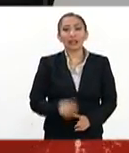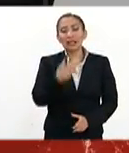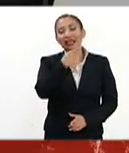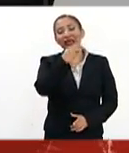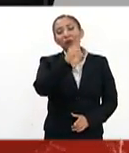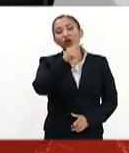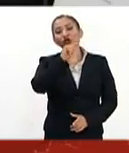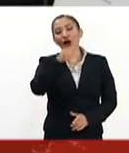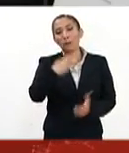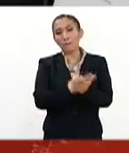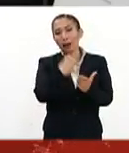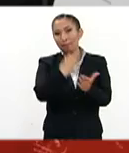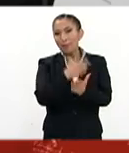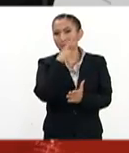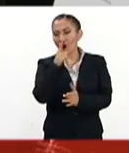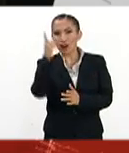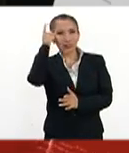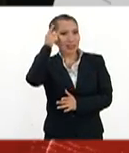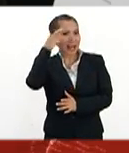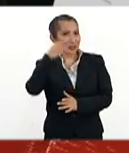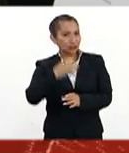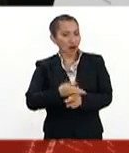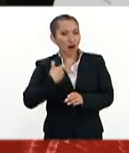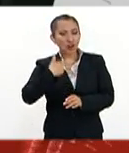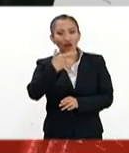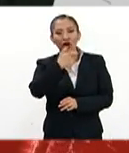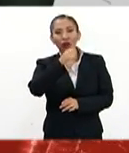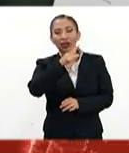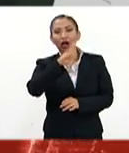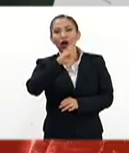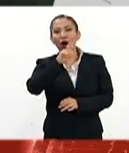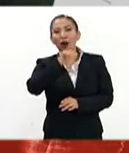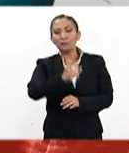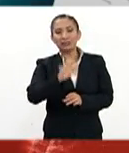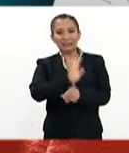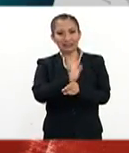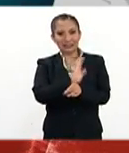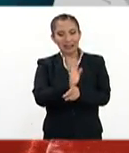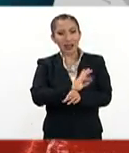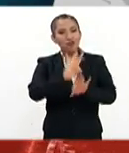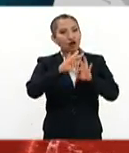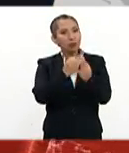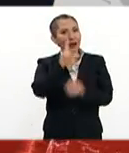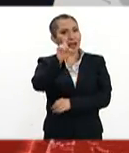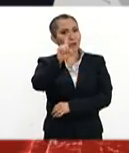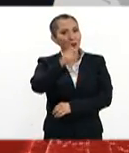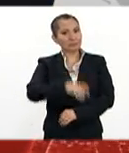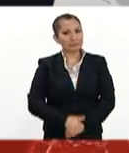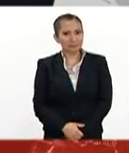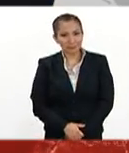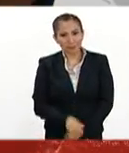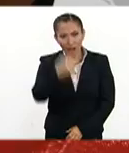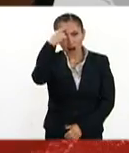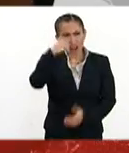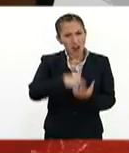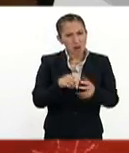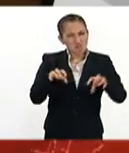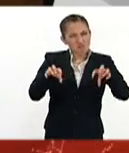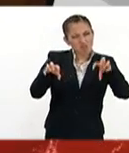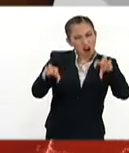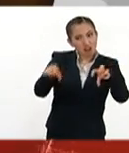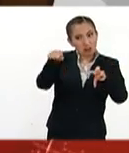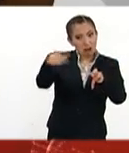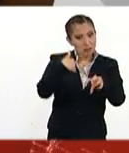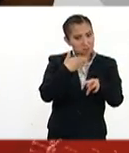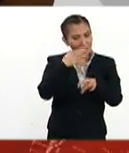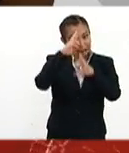del Toro gana el premio al mejor director en los Golden Globes por la cinta La Forma del Agua. Porque creo que los monstruos son los